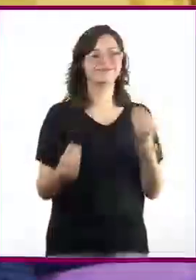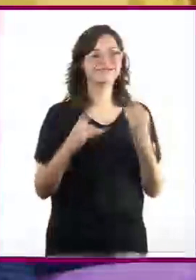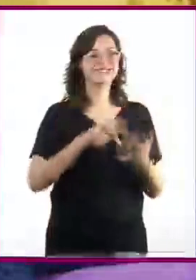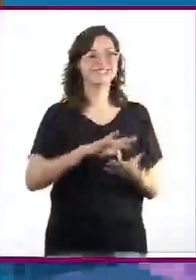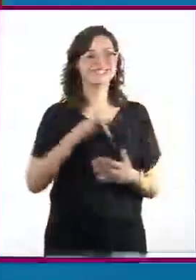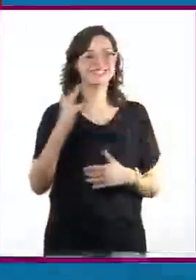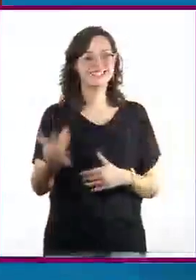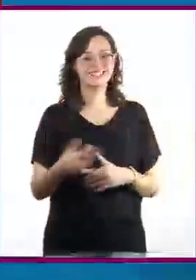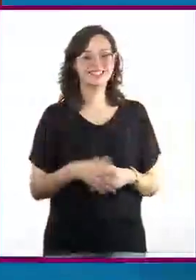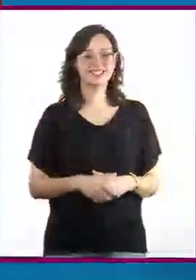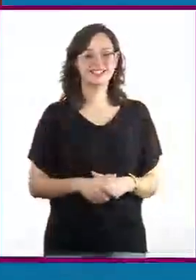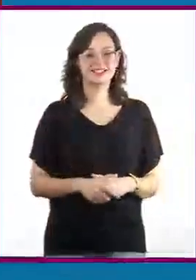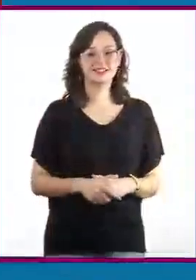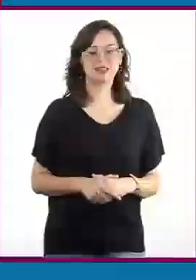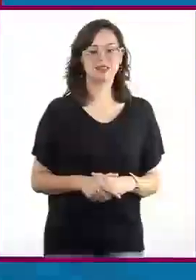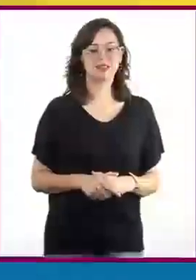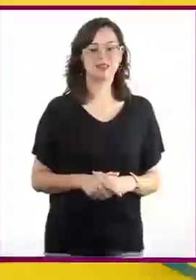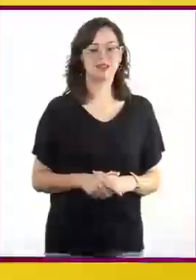por la entrevista.